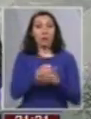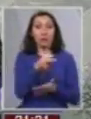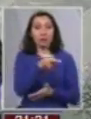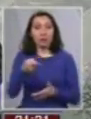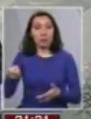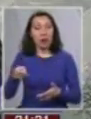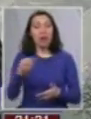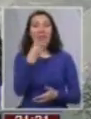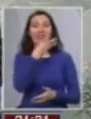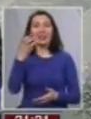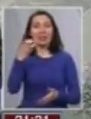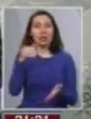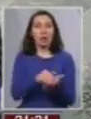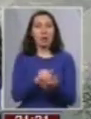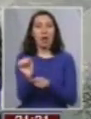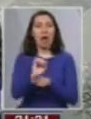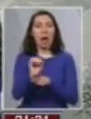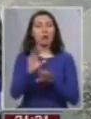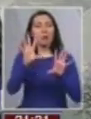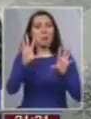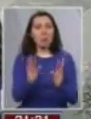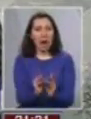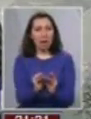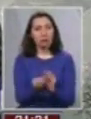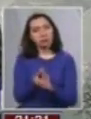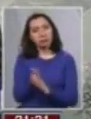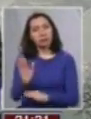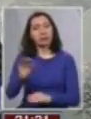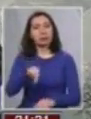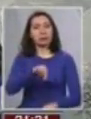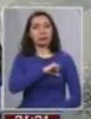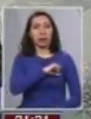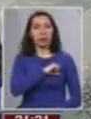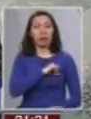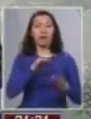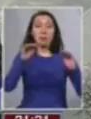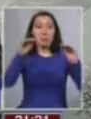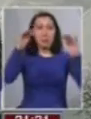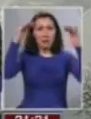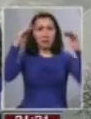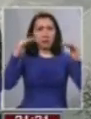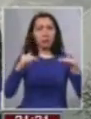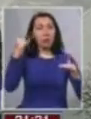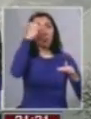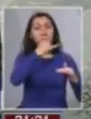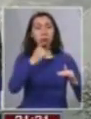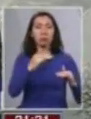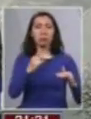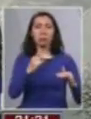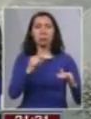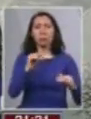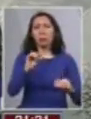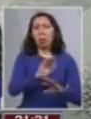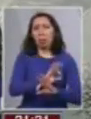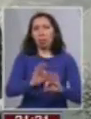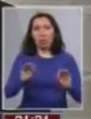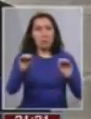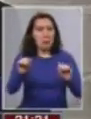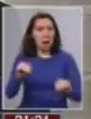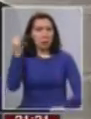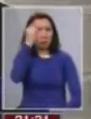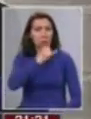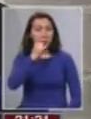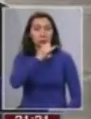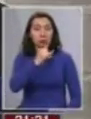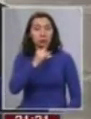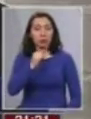largo, 300.000 automóviles menos circularon por la capital y la baja en la contaminación fue prácticamente nula. Los